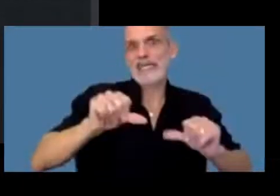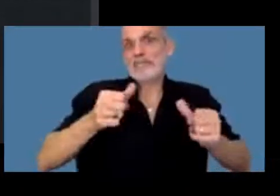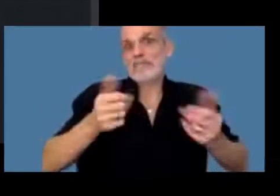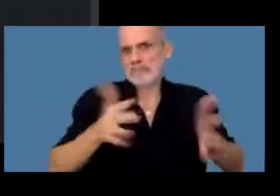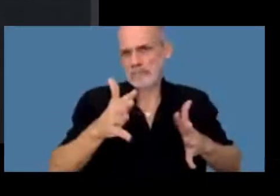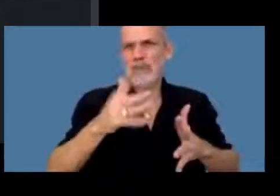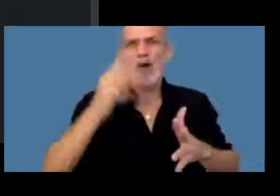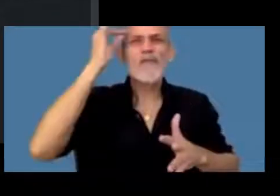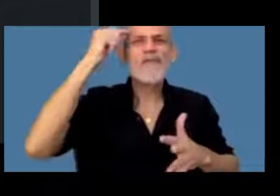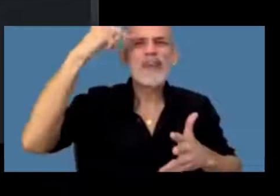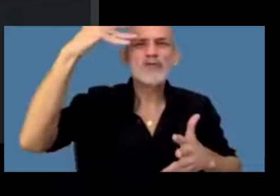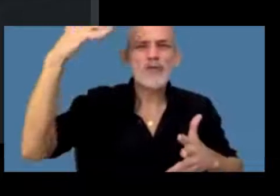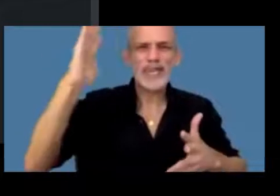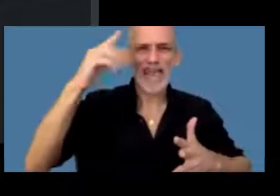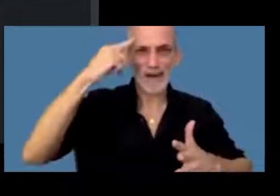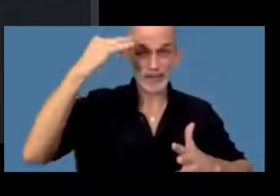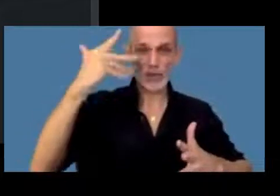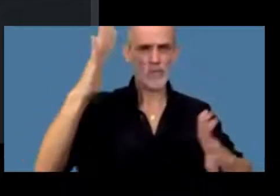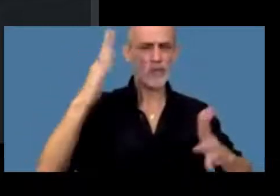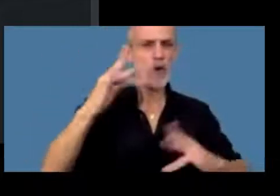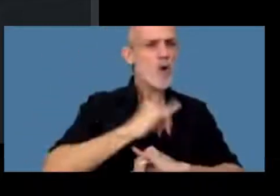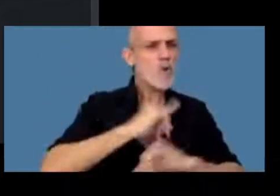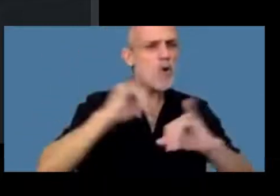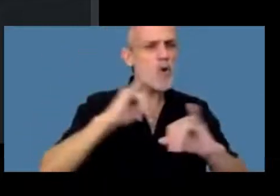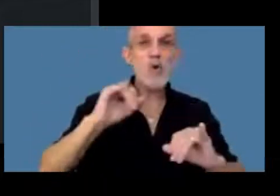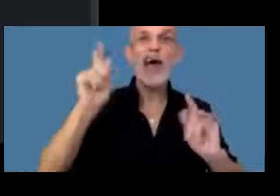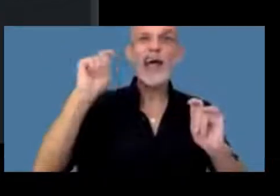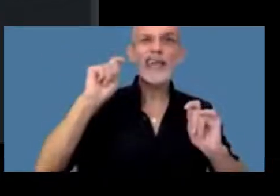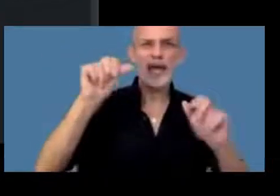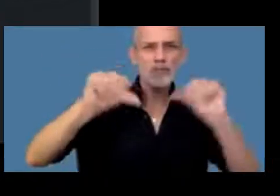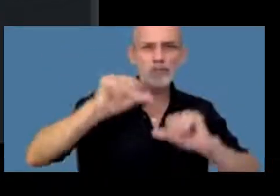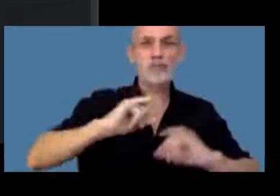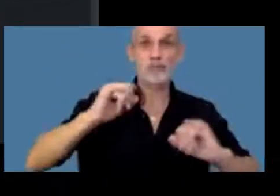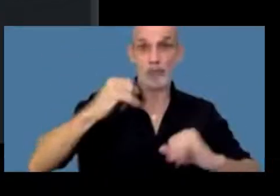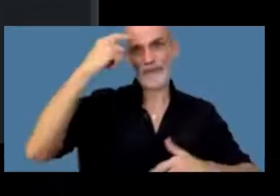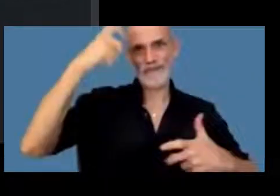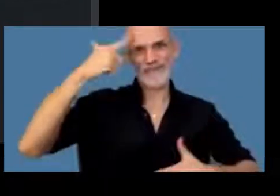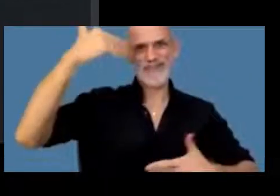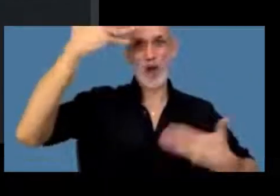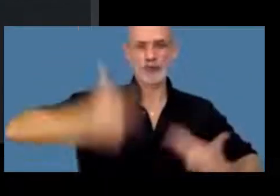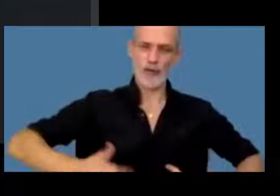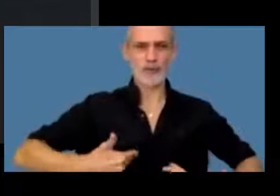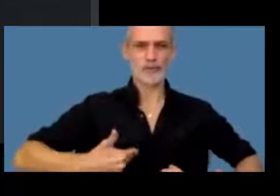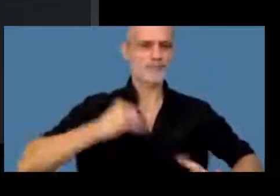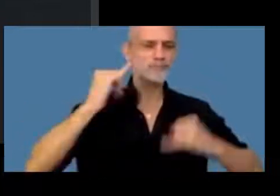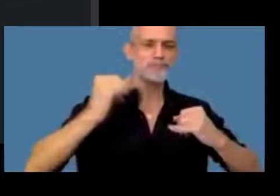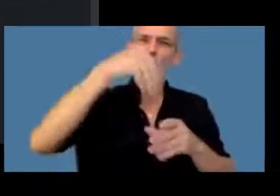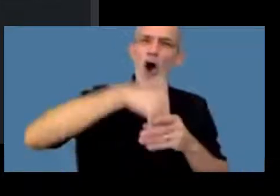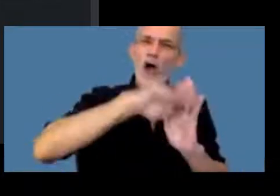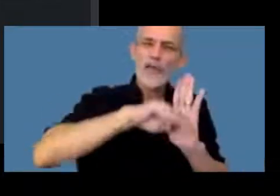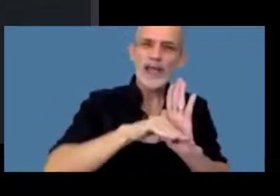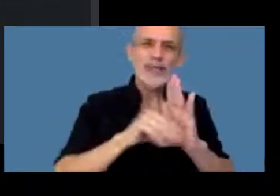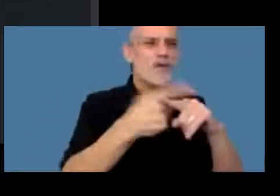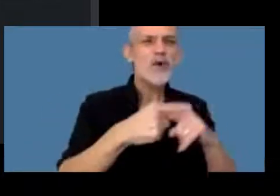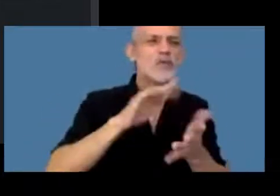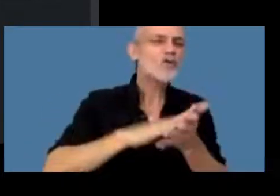filosofía. Los difusores de esa ciencia, entre comillas, eran los filósofos, y el contenido de lo que se discutía